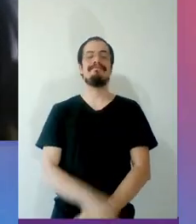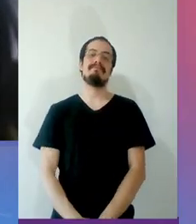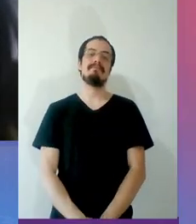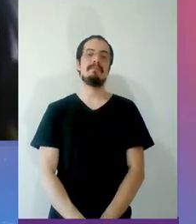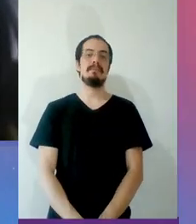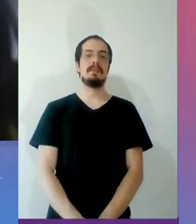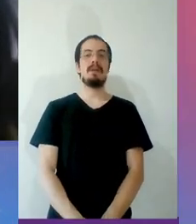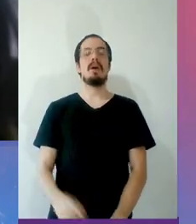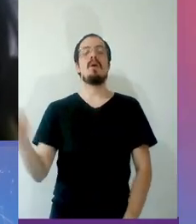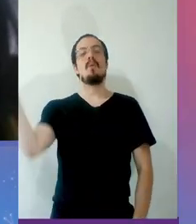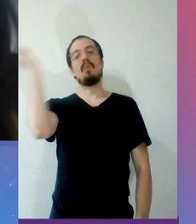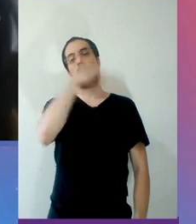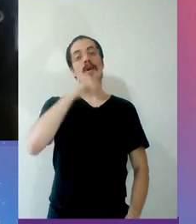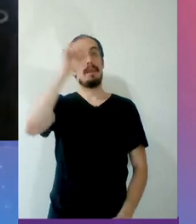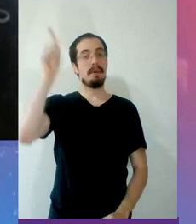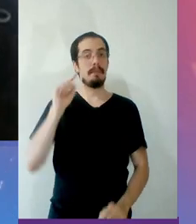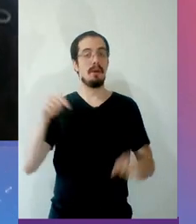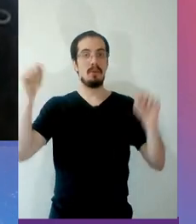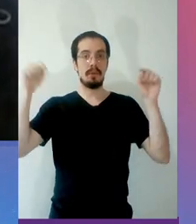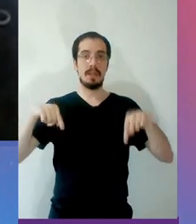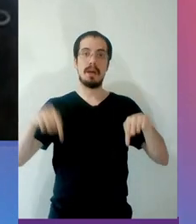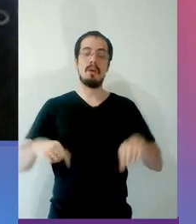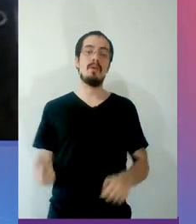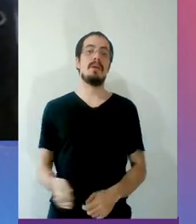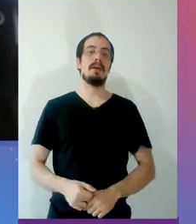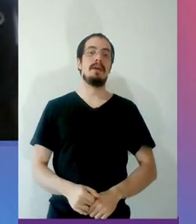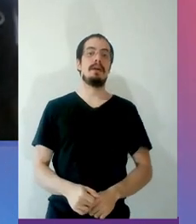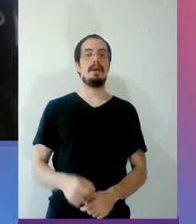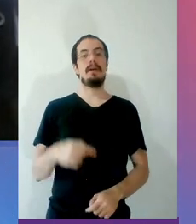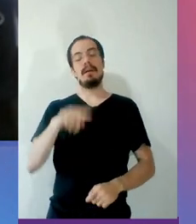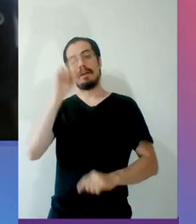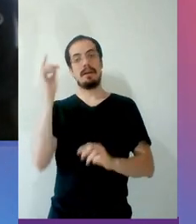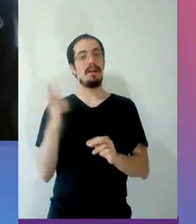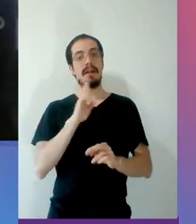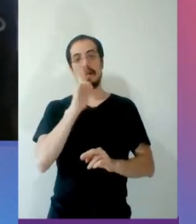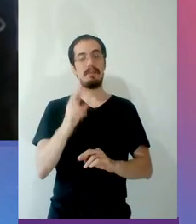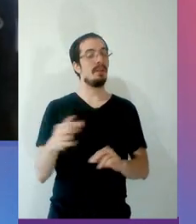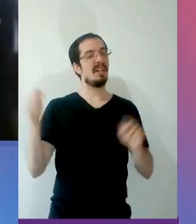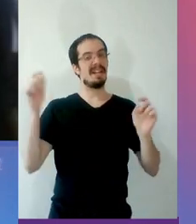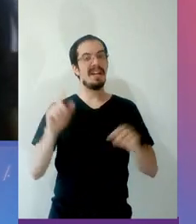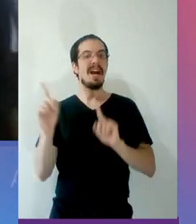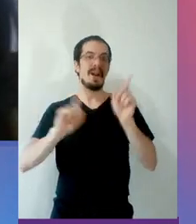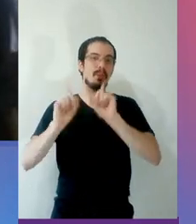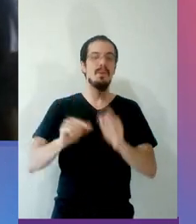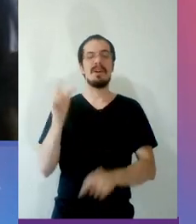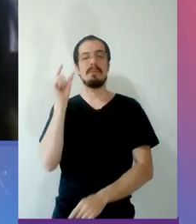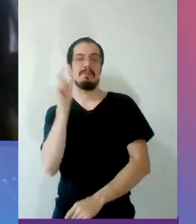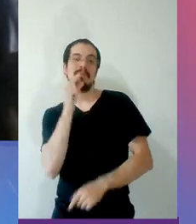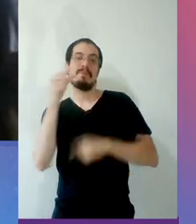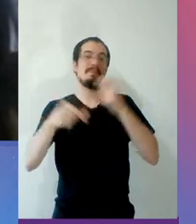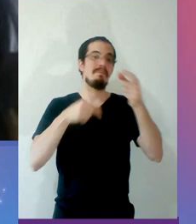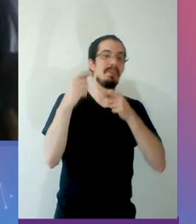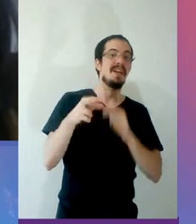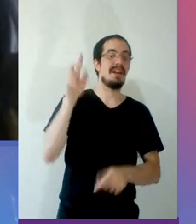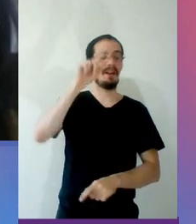la última pregunta, que yo creo que en gran parte ustedes la han podido responder y han dado algunos indicios en su respuesta, es cuáles son las estrategias